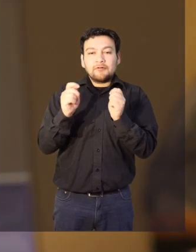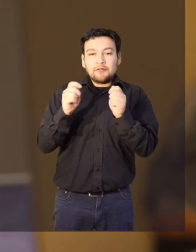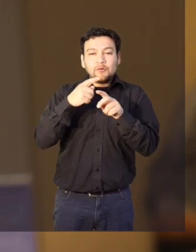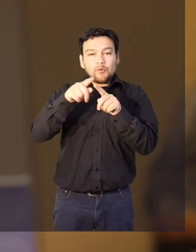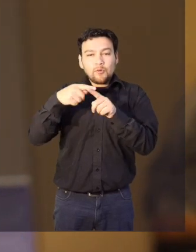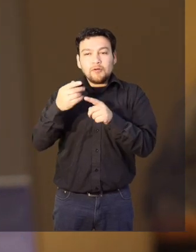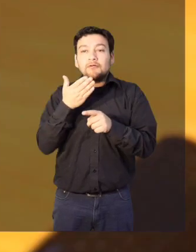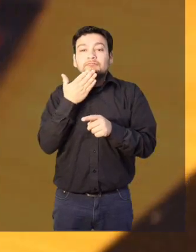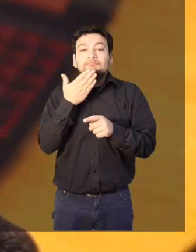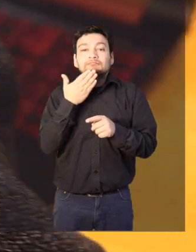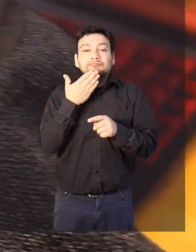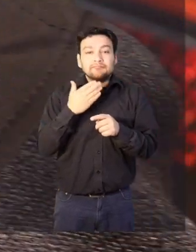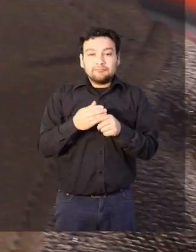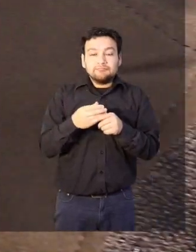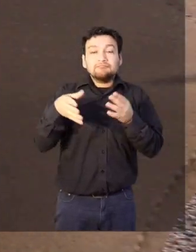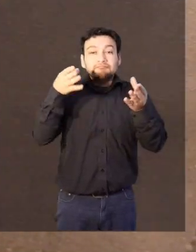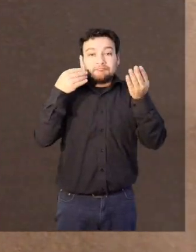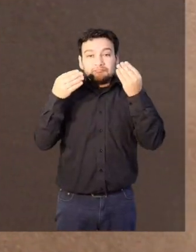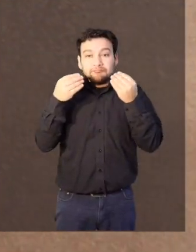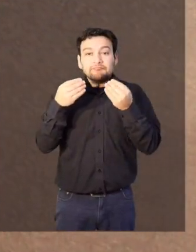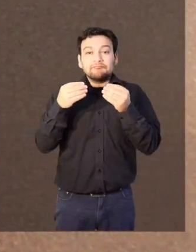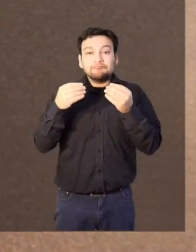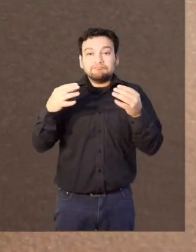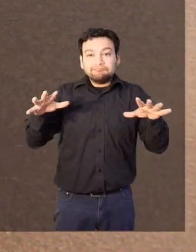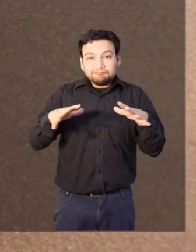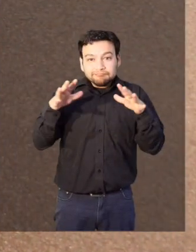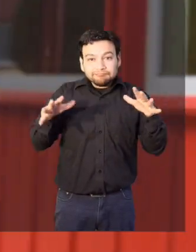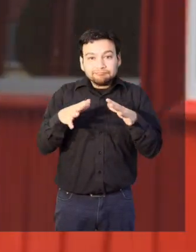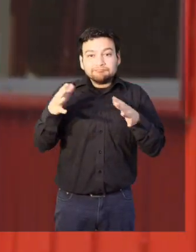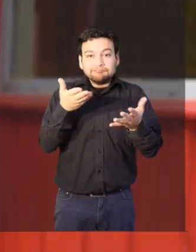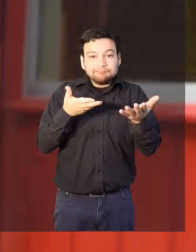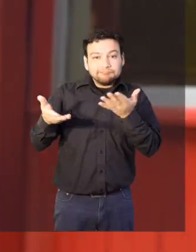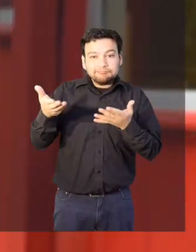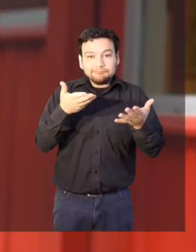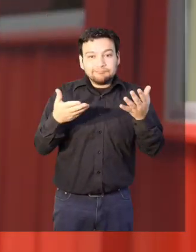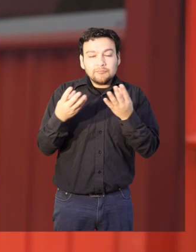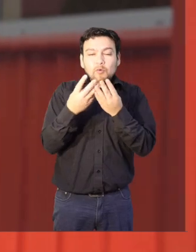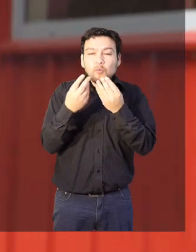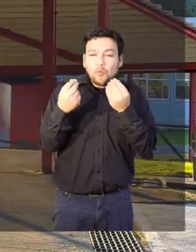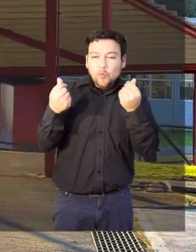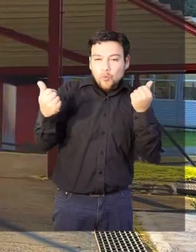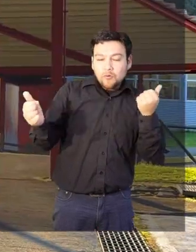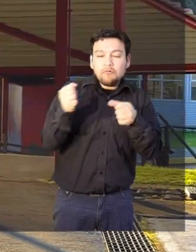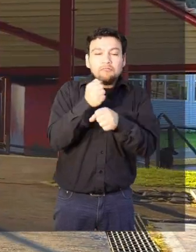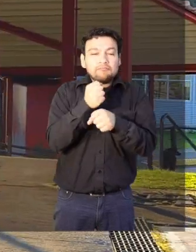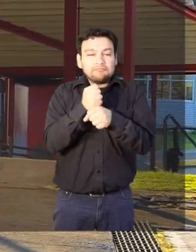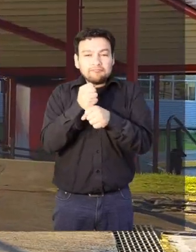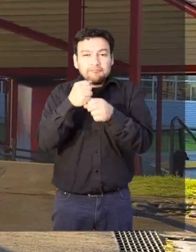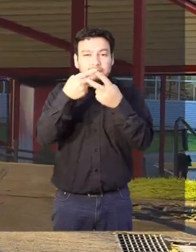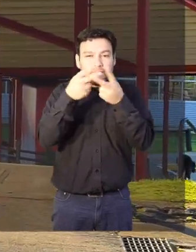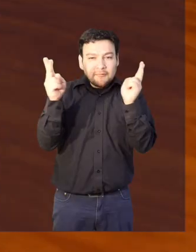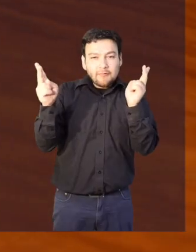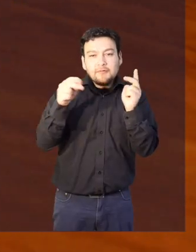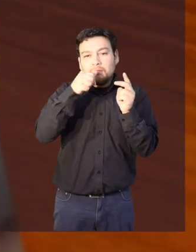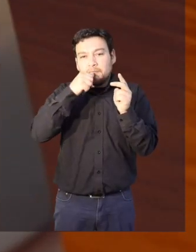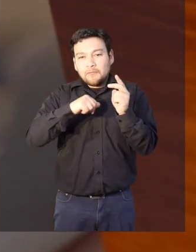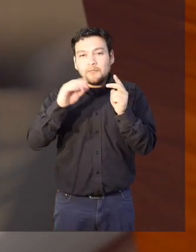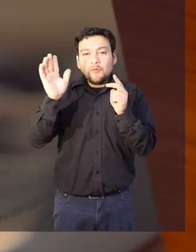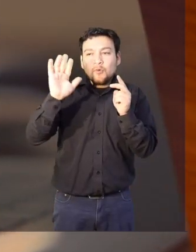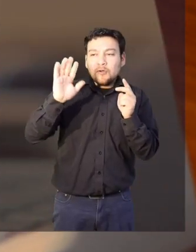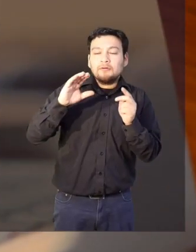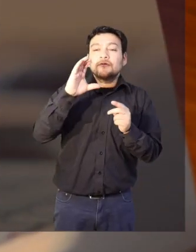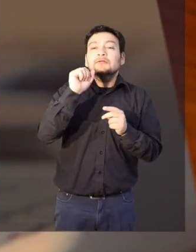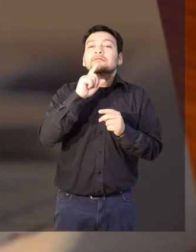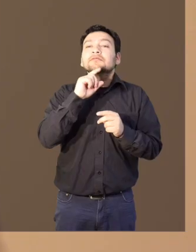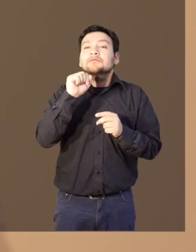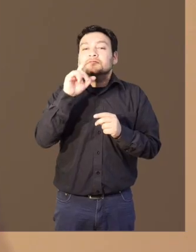marketing entre otros Por otra parte me permite desarrollar habilidades blandas que facilita mi integración en distintas áreas ya sea en el sector público